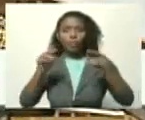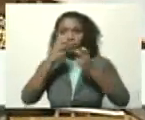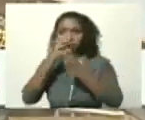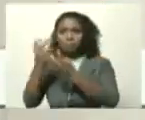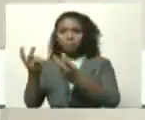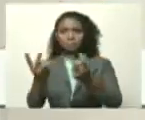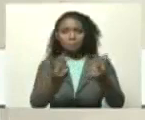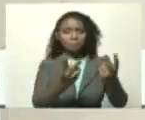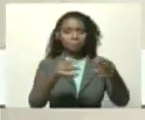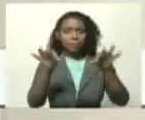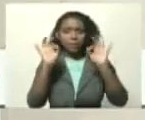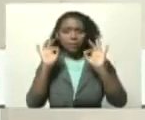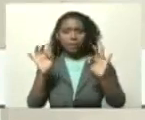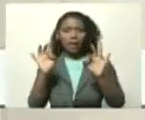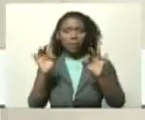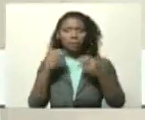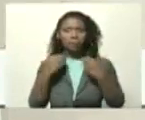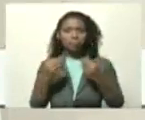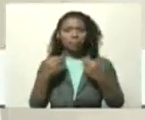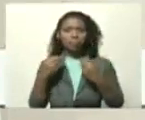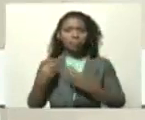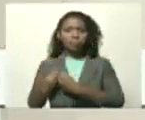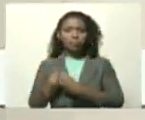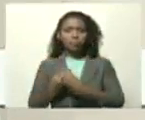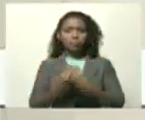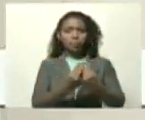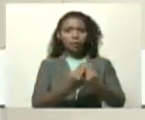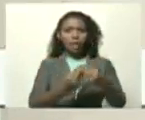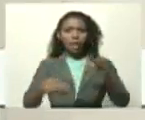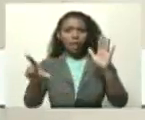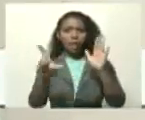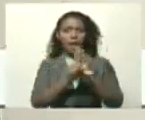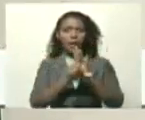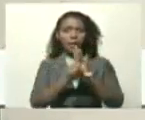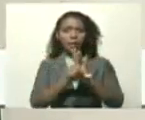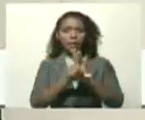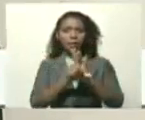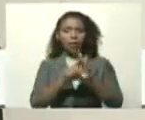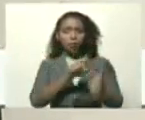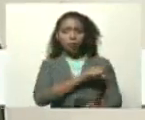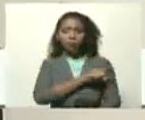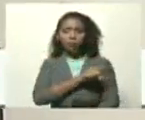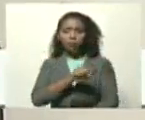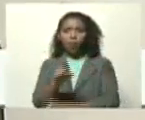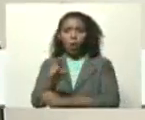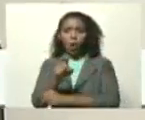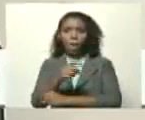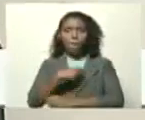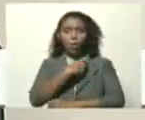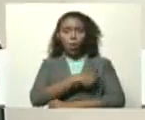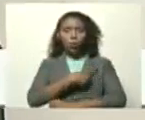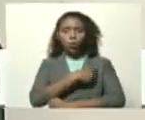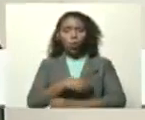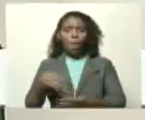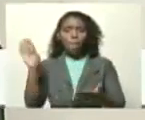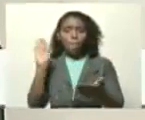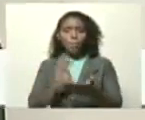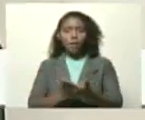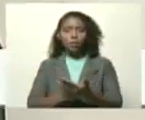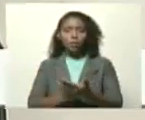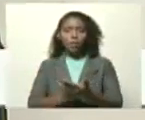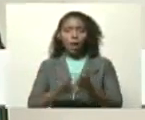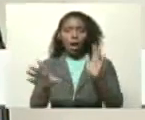invitado especial para acompañar a los legisladores y legisladoras en el cumplimiento de los protocolos establecidos por